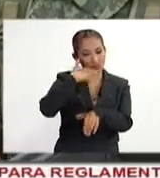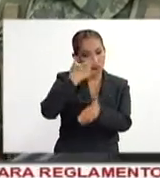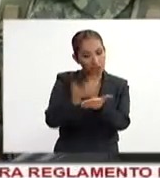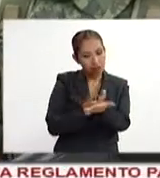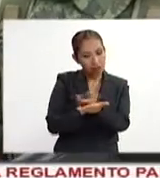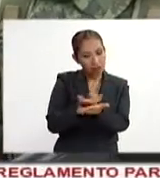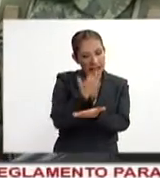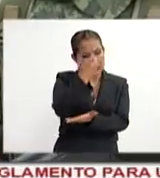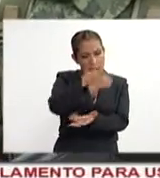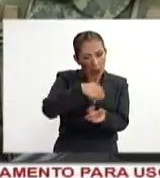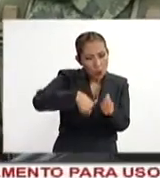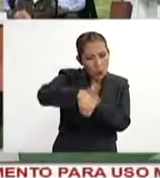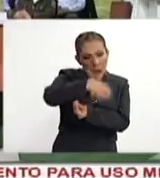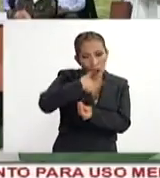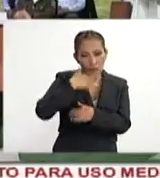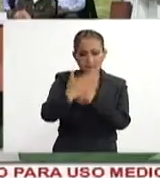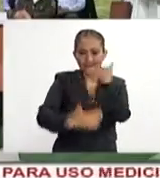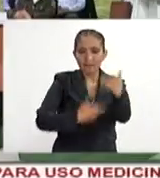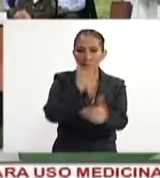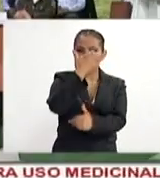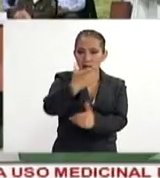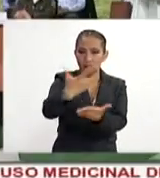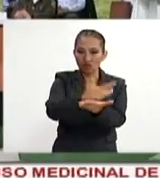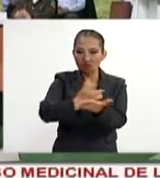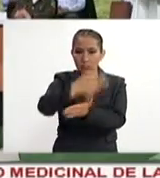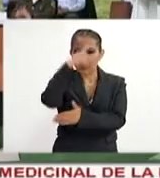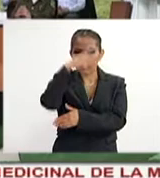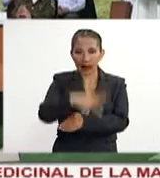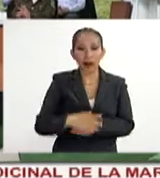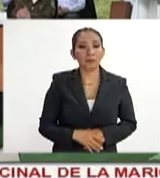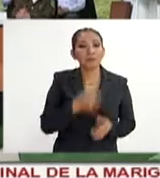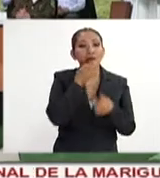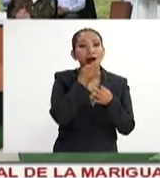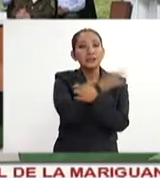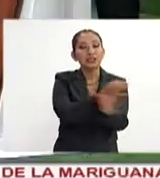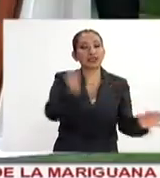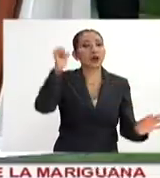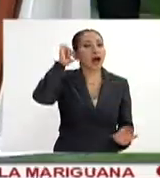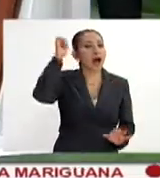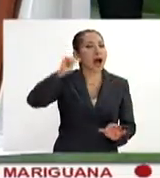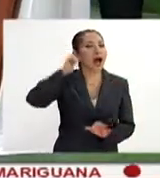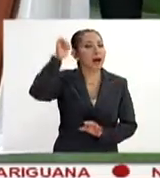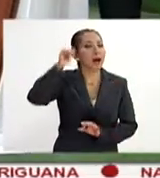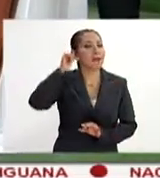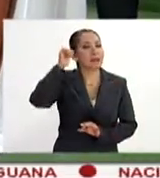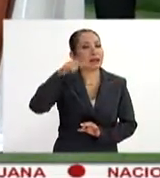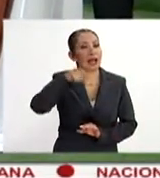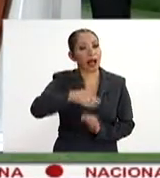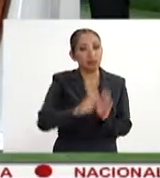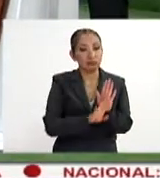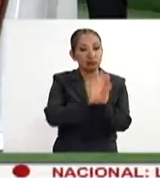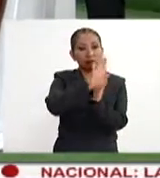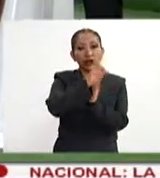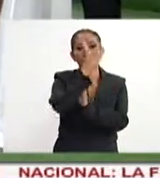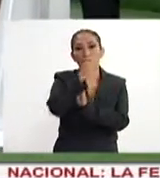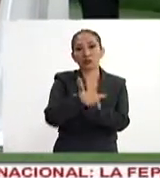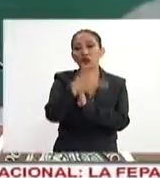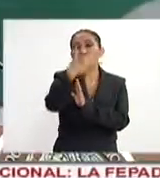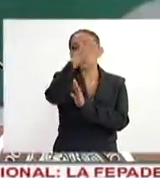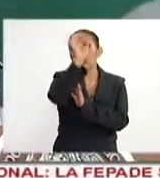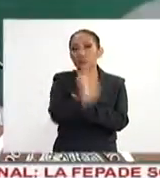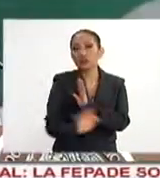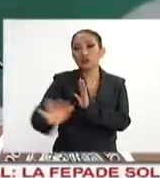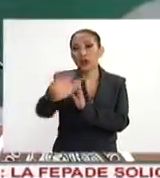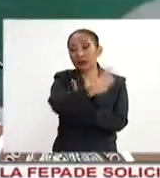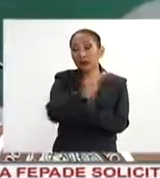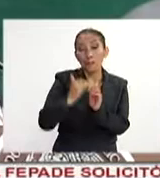finanzas públicas y al avance de la economía de este país. Informó que en abril tuvo un crecimiento de